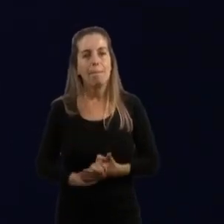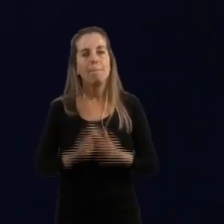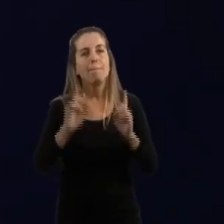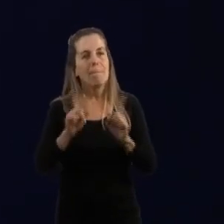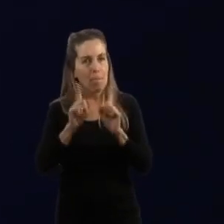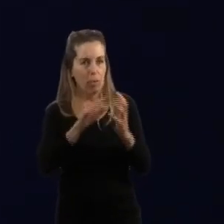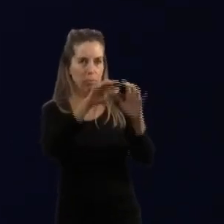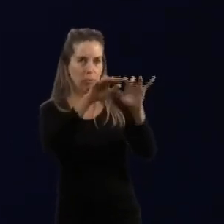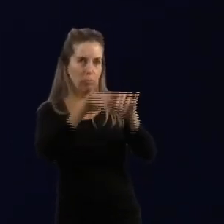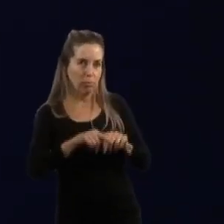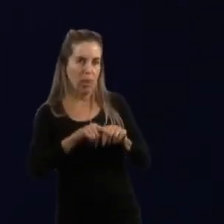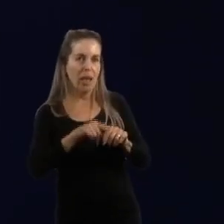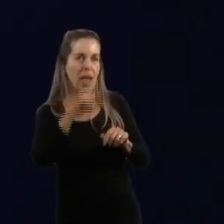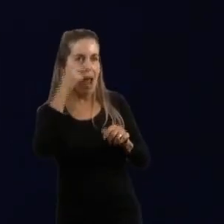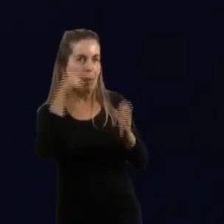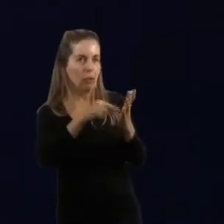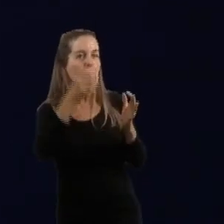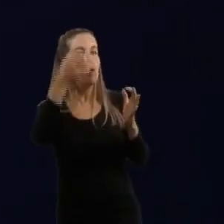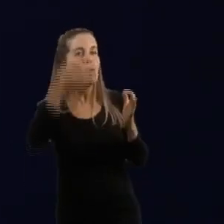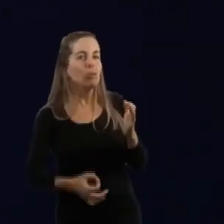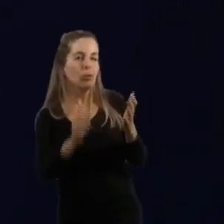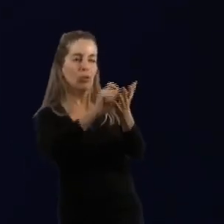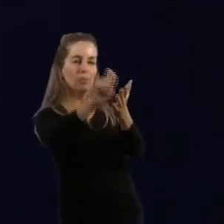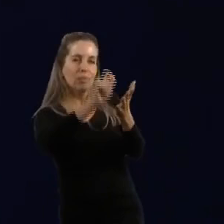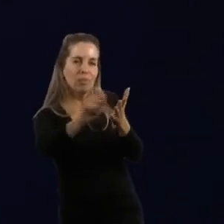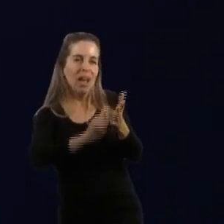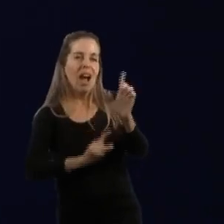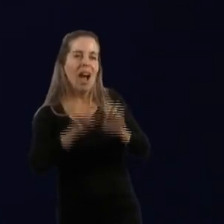mira, acá justo tenía resaltados algunos párrafos.